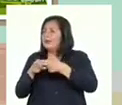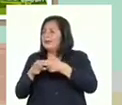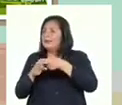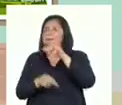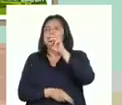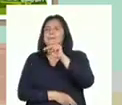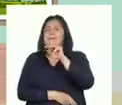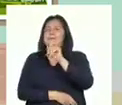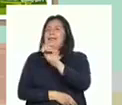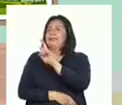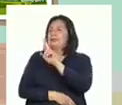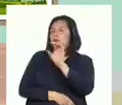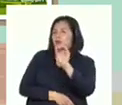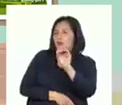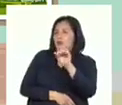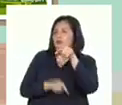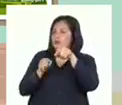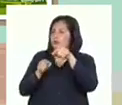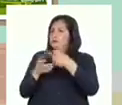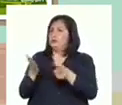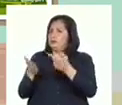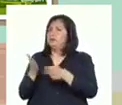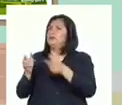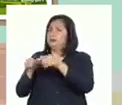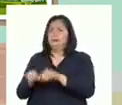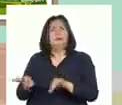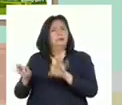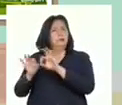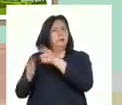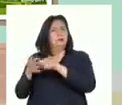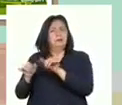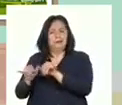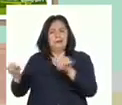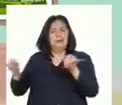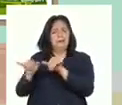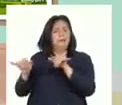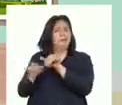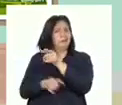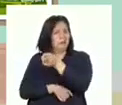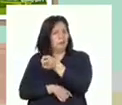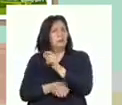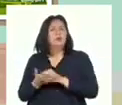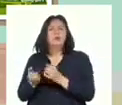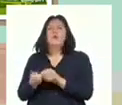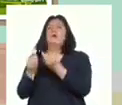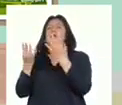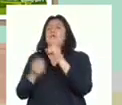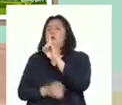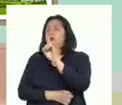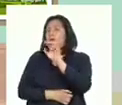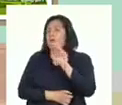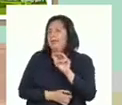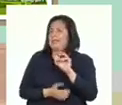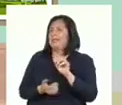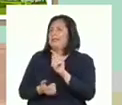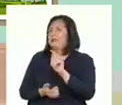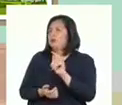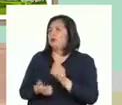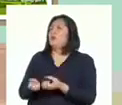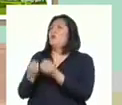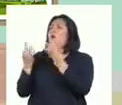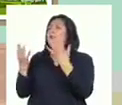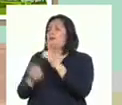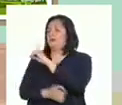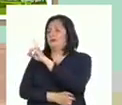metro y es la unidad fundamental de medida de la longitud, es decir, un metro equivale a